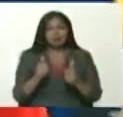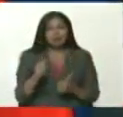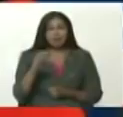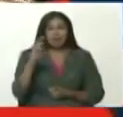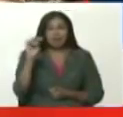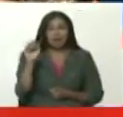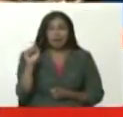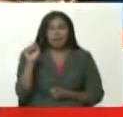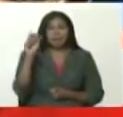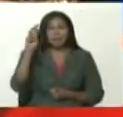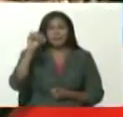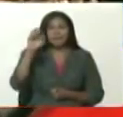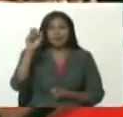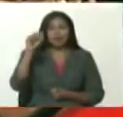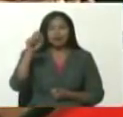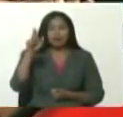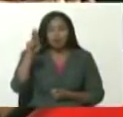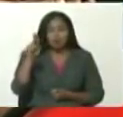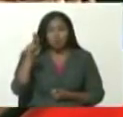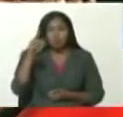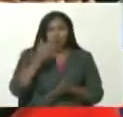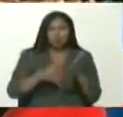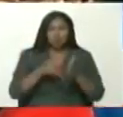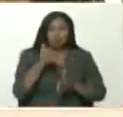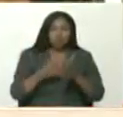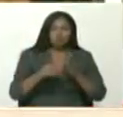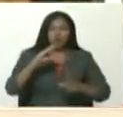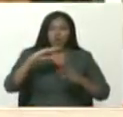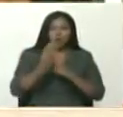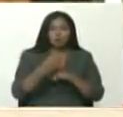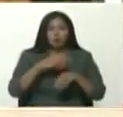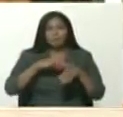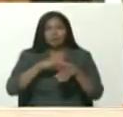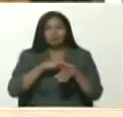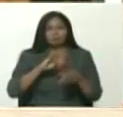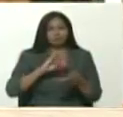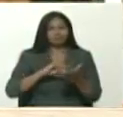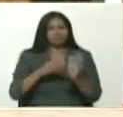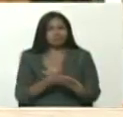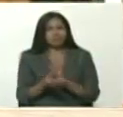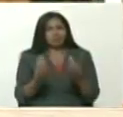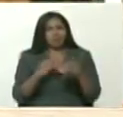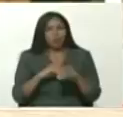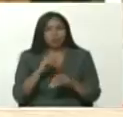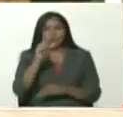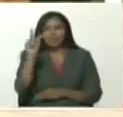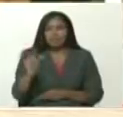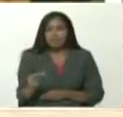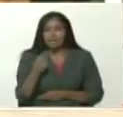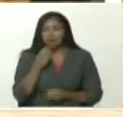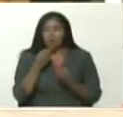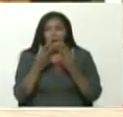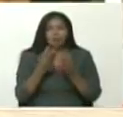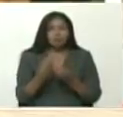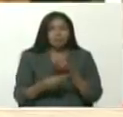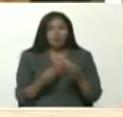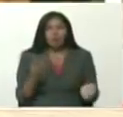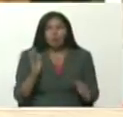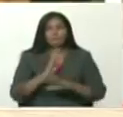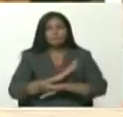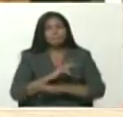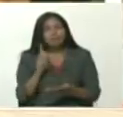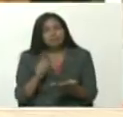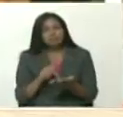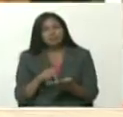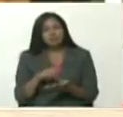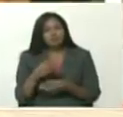Amanauk, adscrito al Ministerio del Poder Popular para la Cultura. ¿Y qué, cómo estuvo la cuestión en Italia? Yo quiero saber dónde estuvieron,